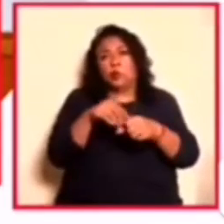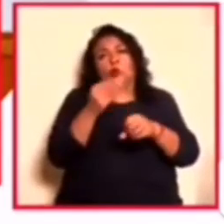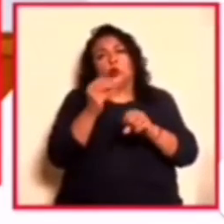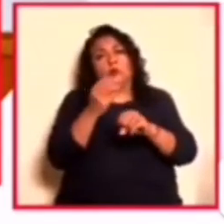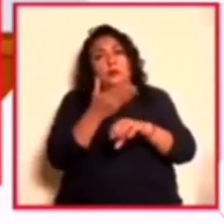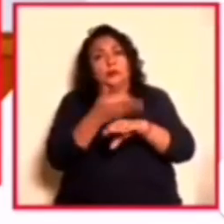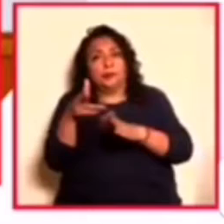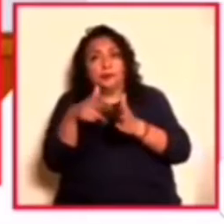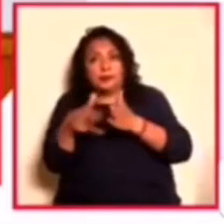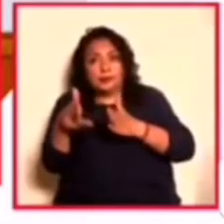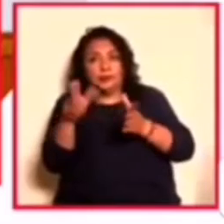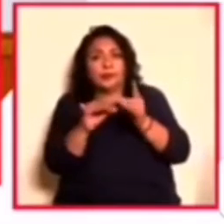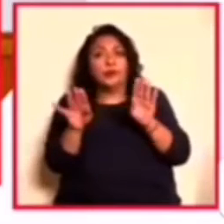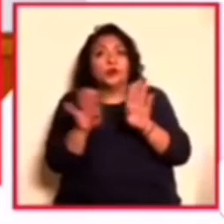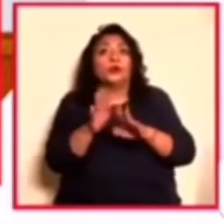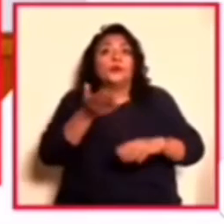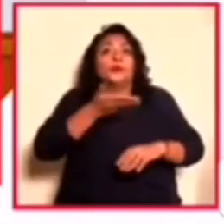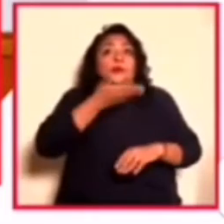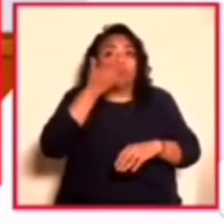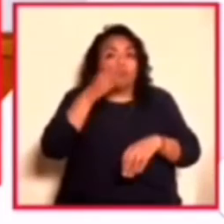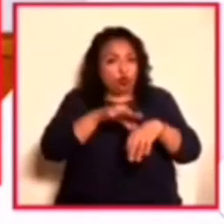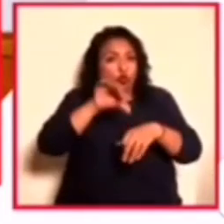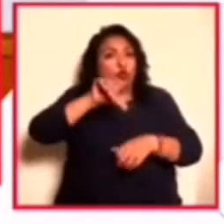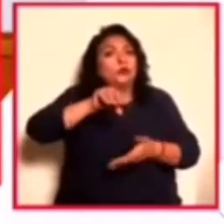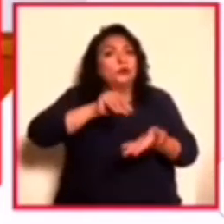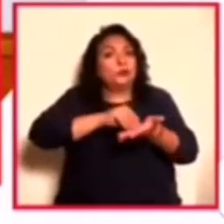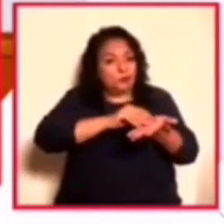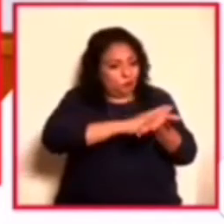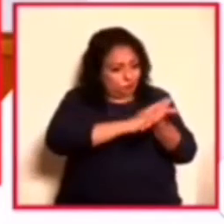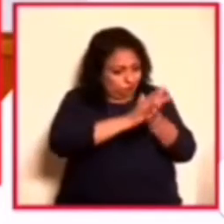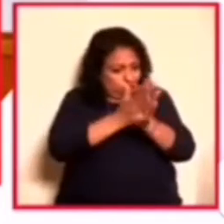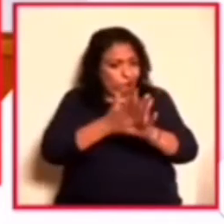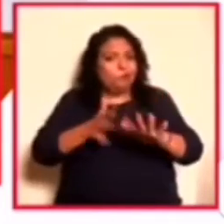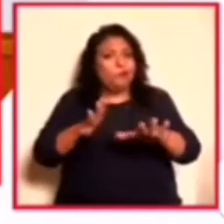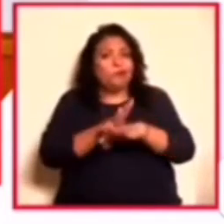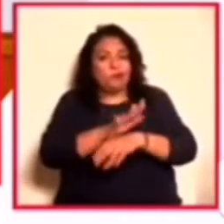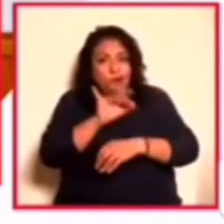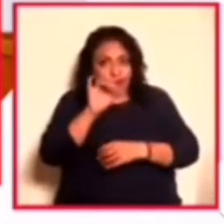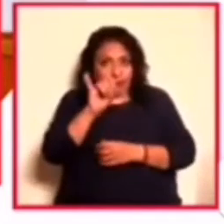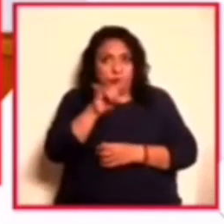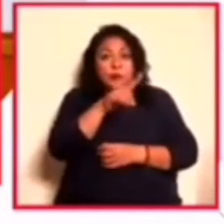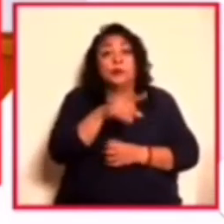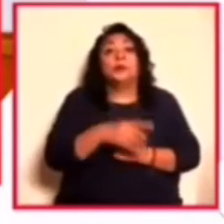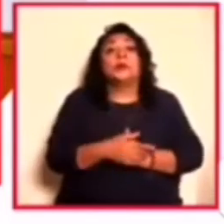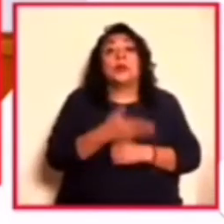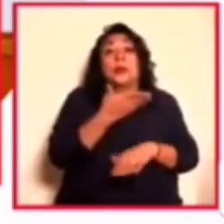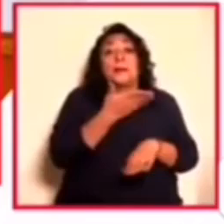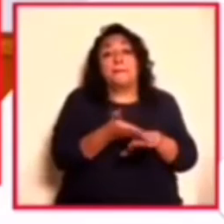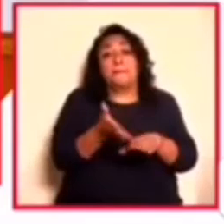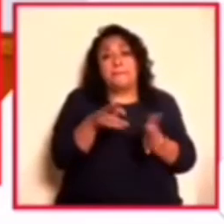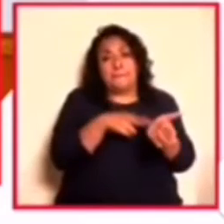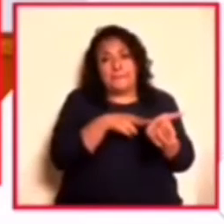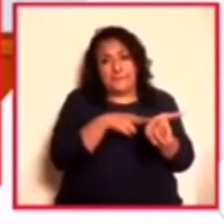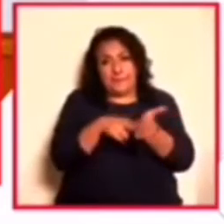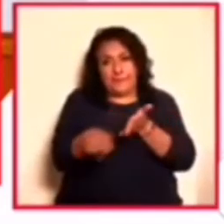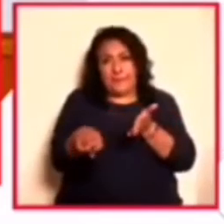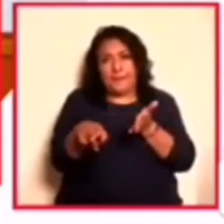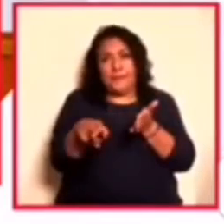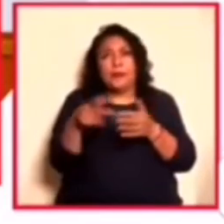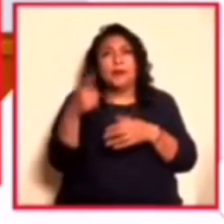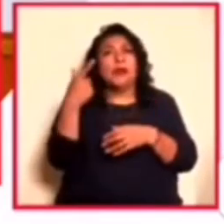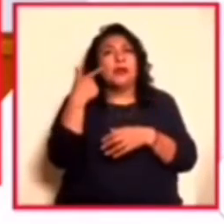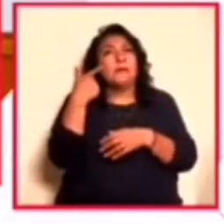nos hablan de una tradición viva que se transforma libre de venir los vecinos balazos